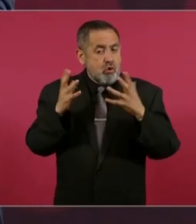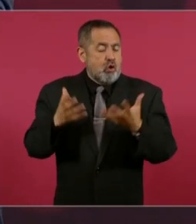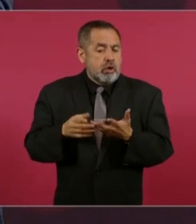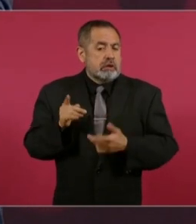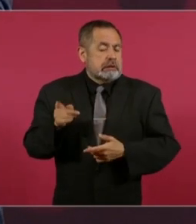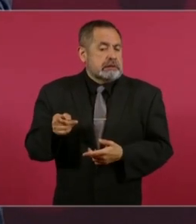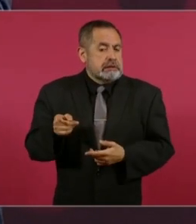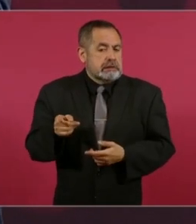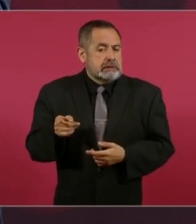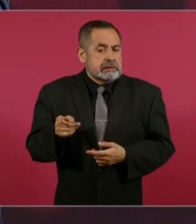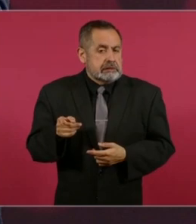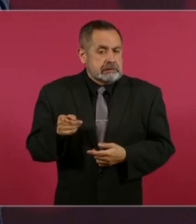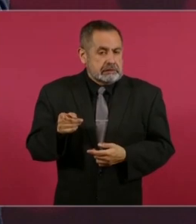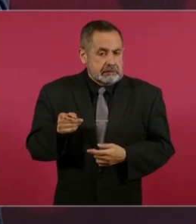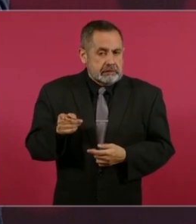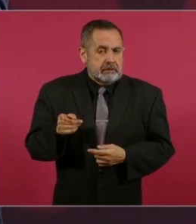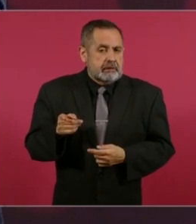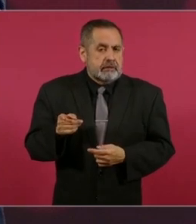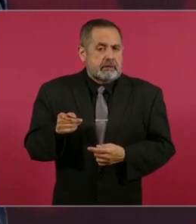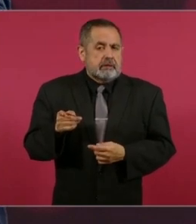lo que es